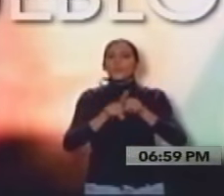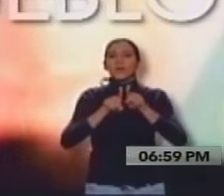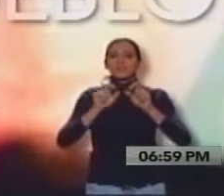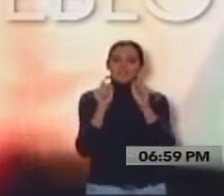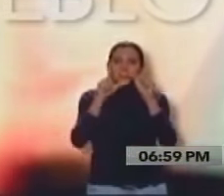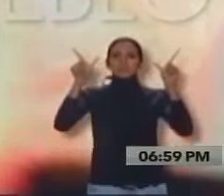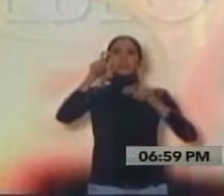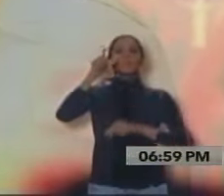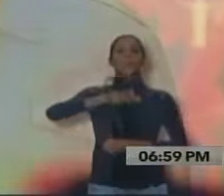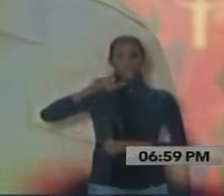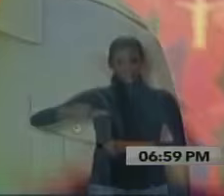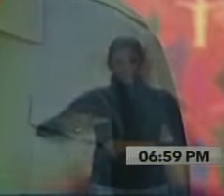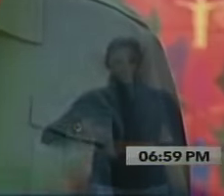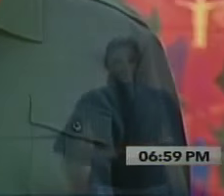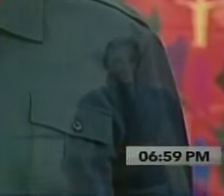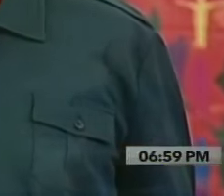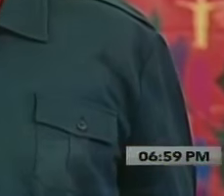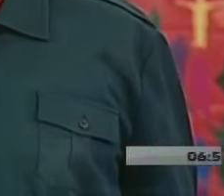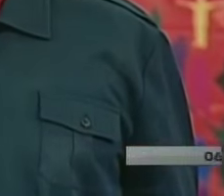pueblo.